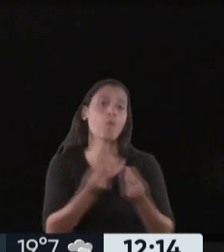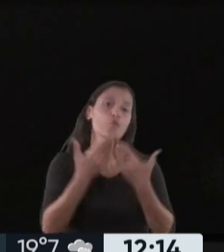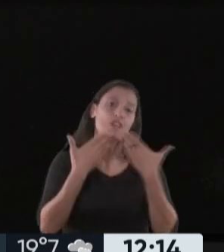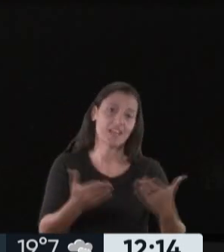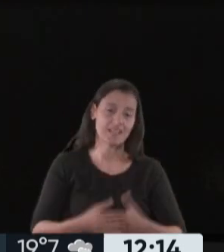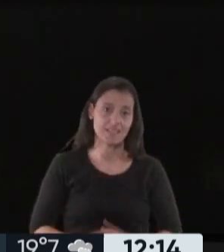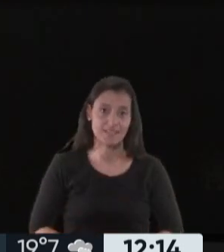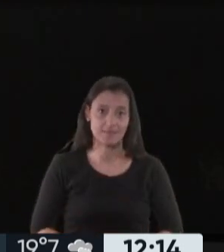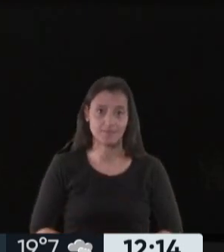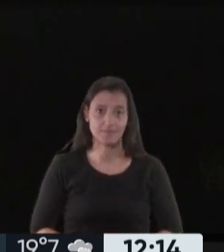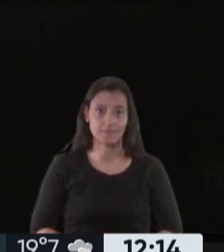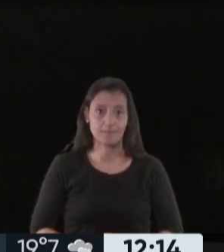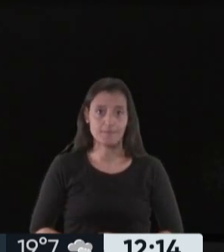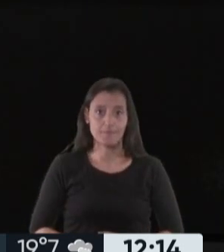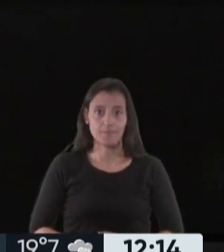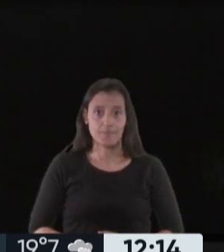muchísimas gracias.